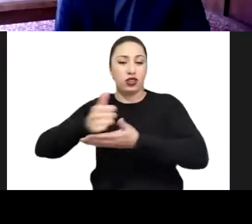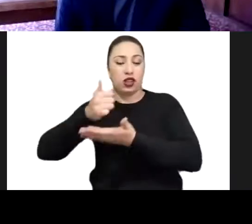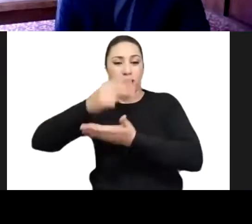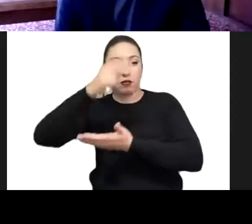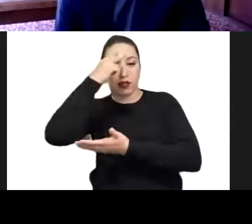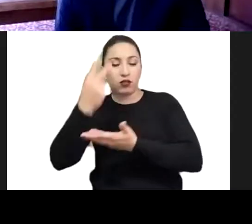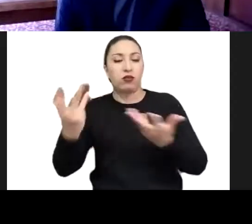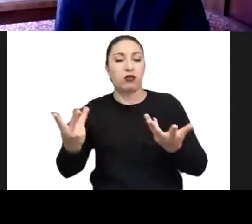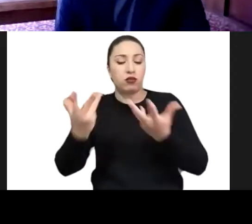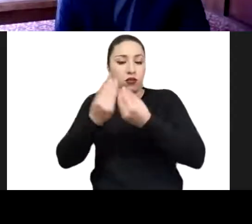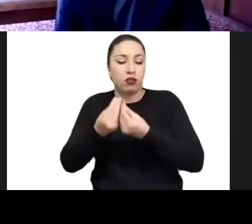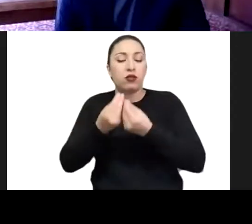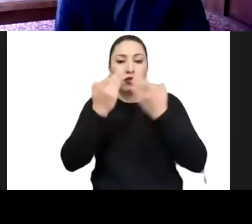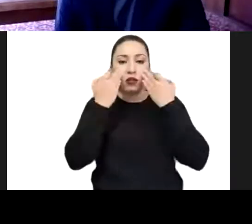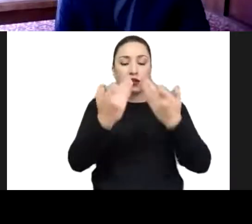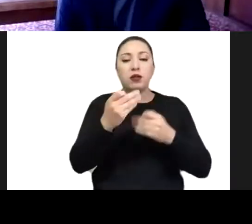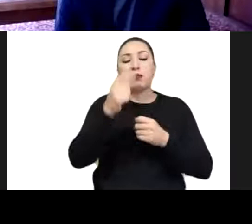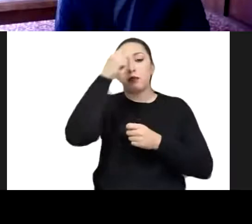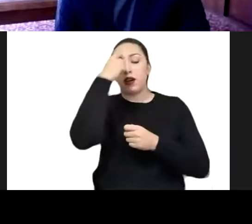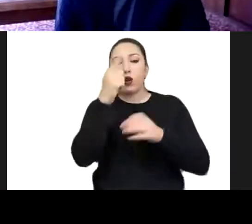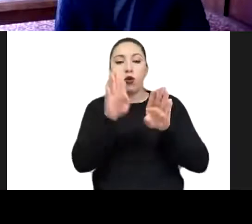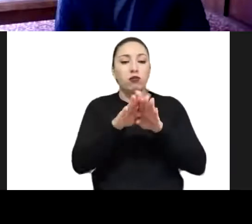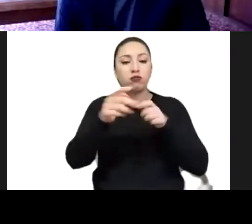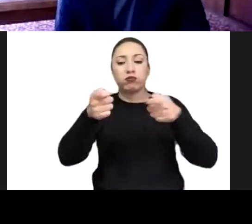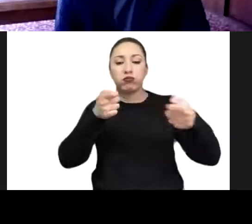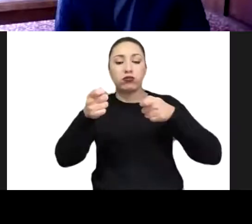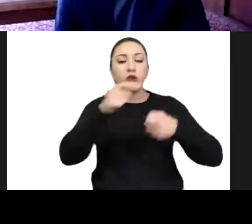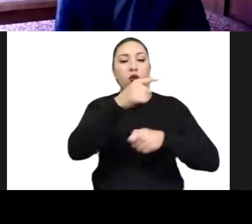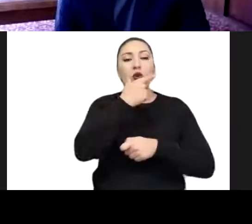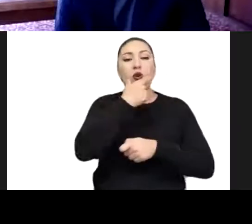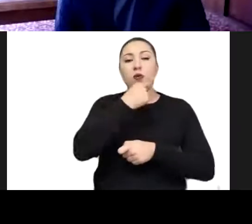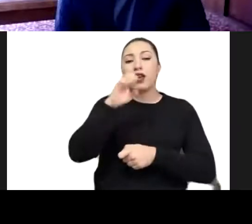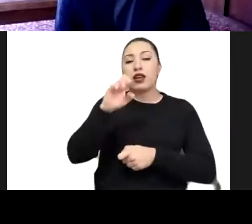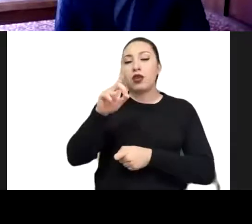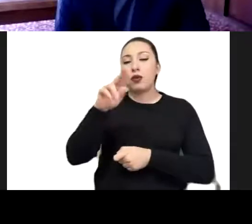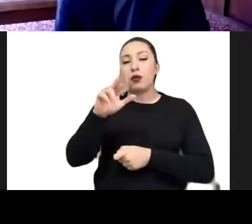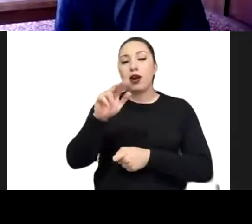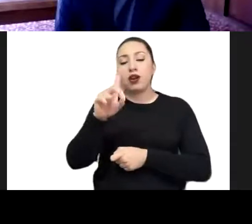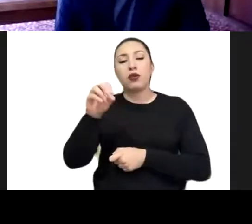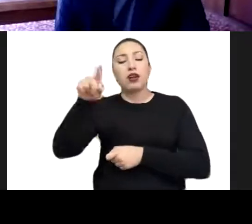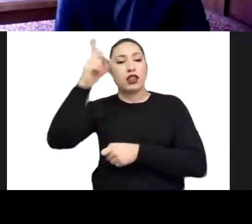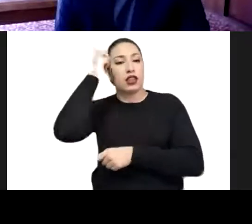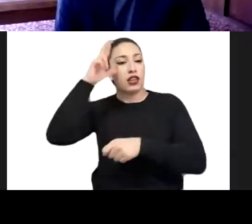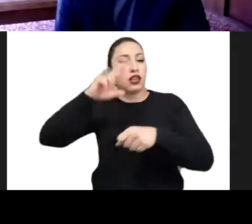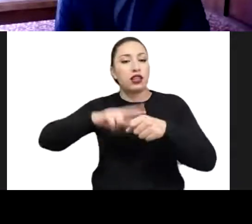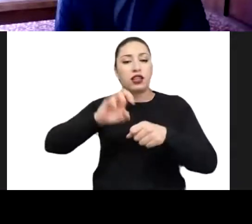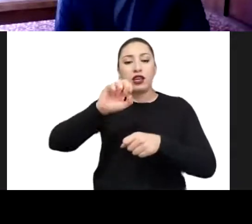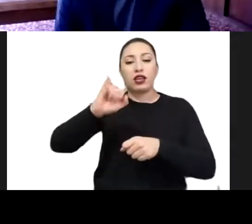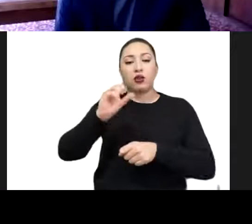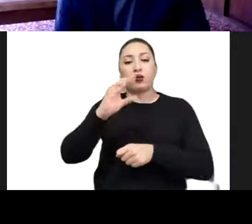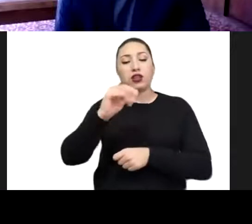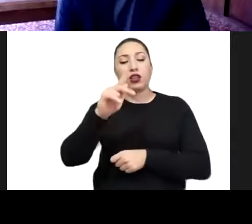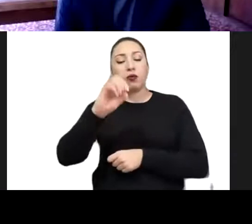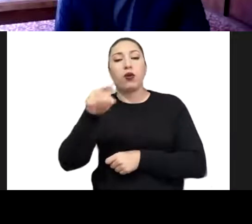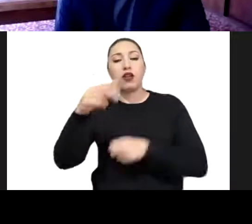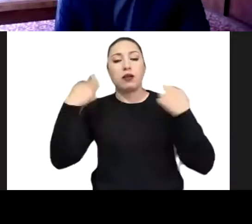México, en apoyo para moderar a este foro, a Eduardo Vázquez Herrera, director ejecutivo de Agua Capital. Muchas